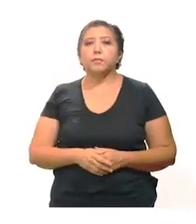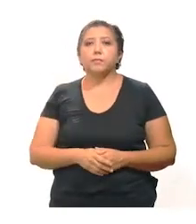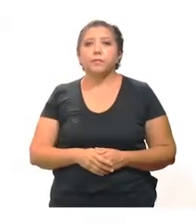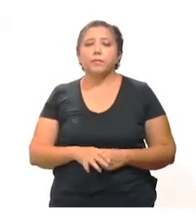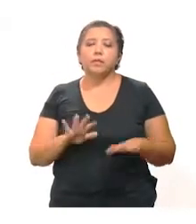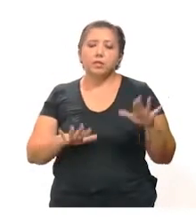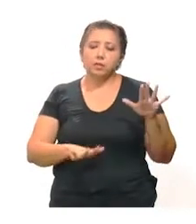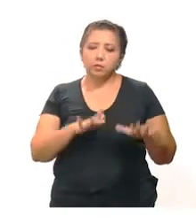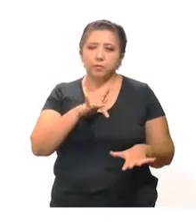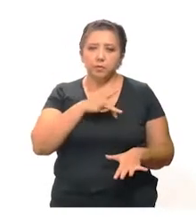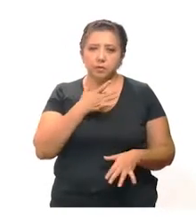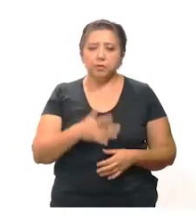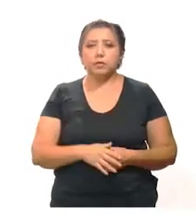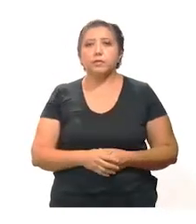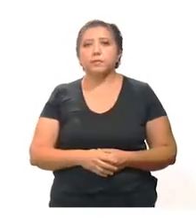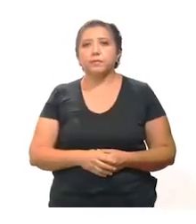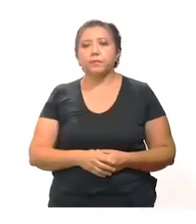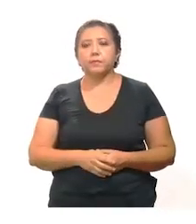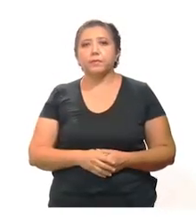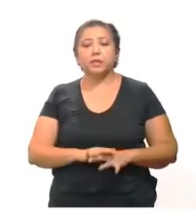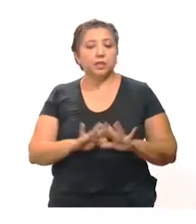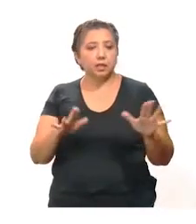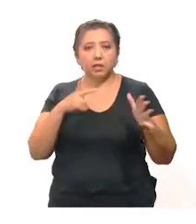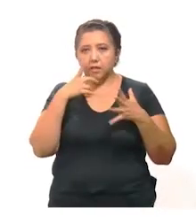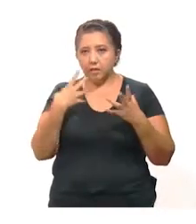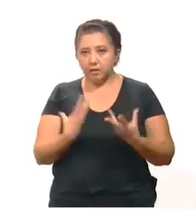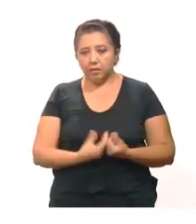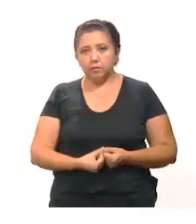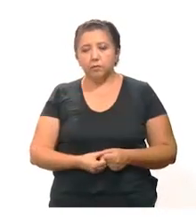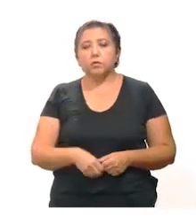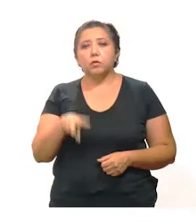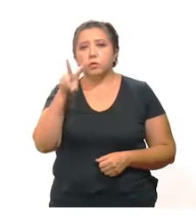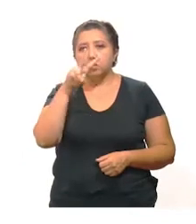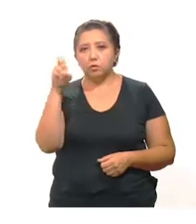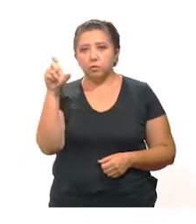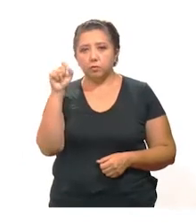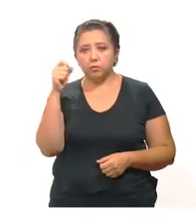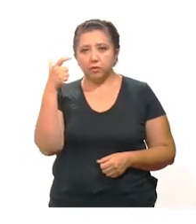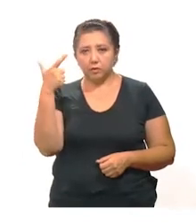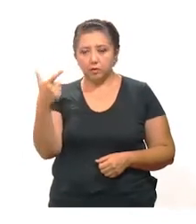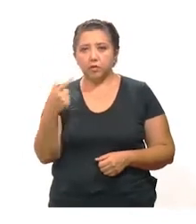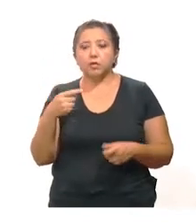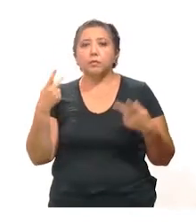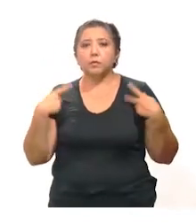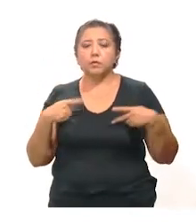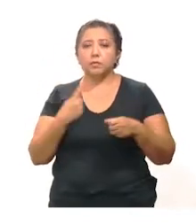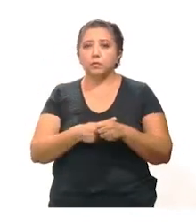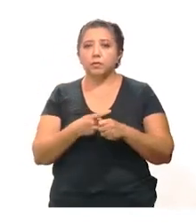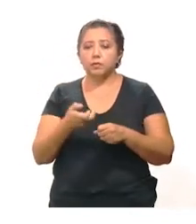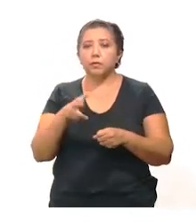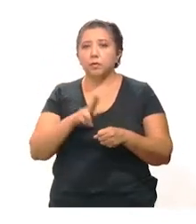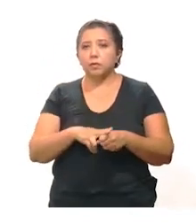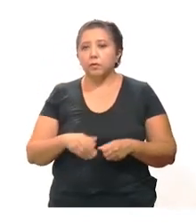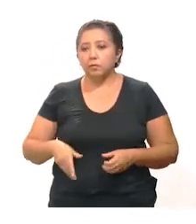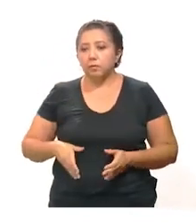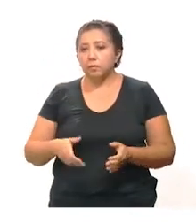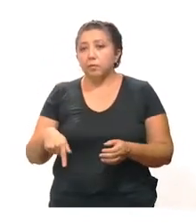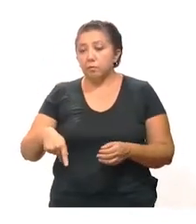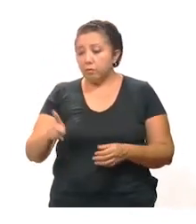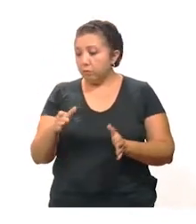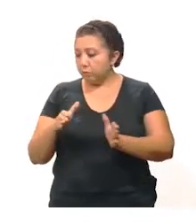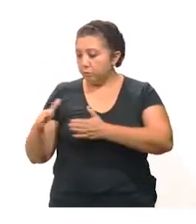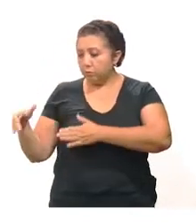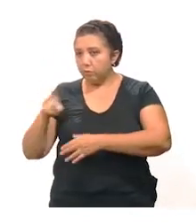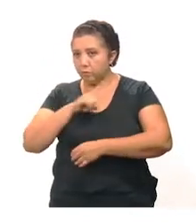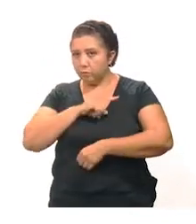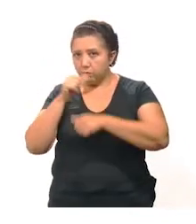Yucatán. Presentan síntomas leves. Como ya mencionamos, 227 de los casos positivos están en hospitales públicos